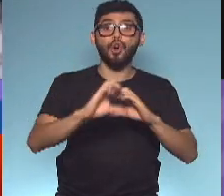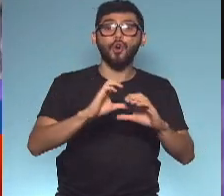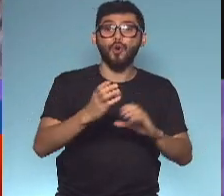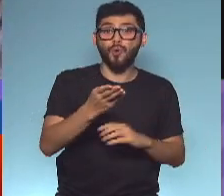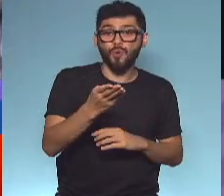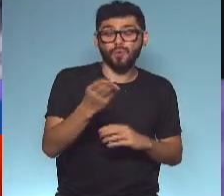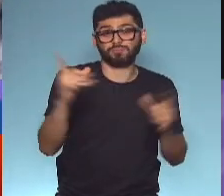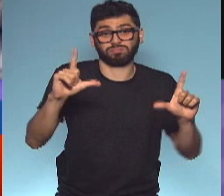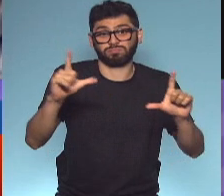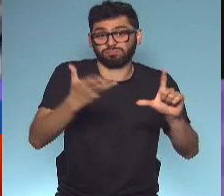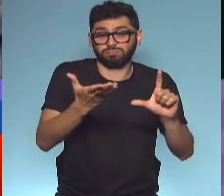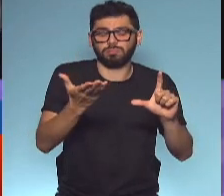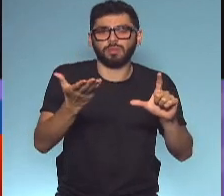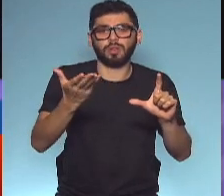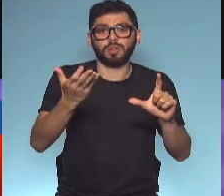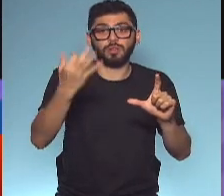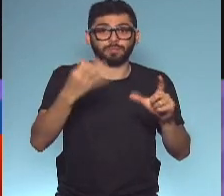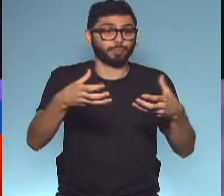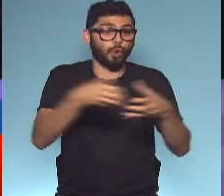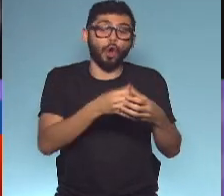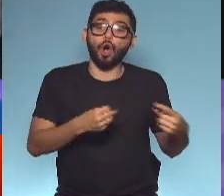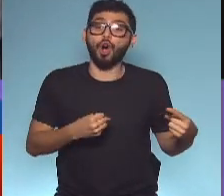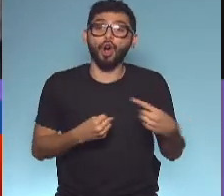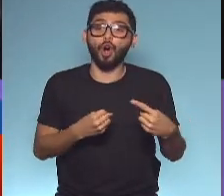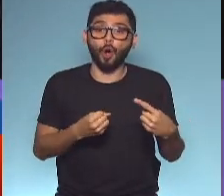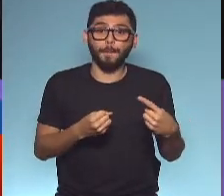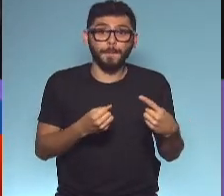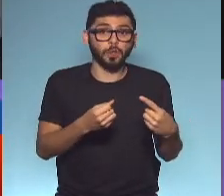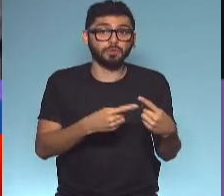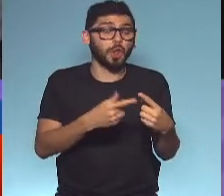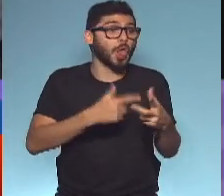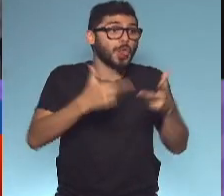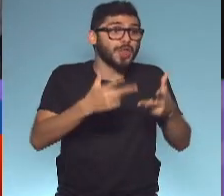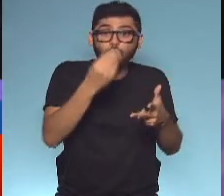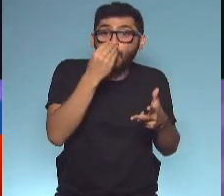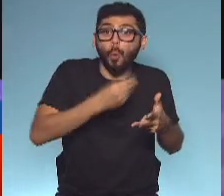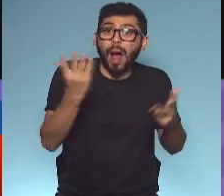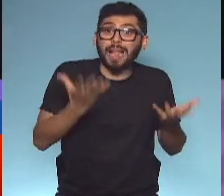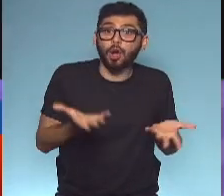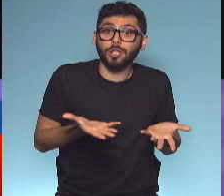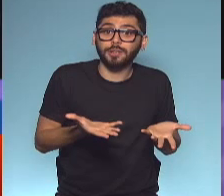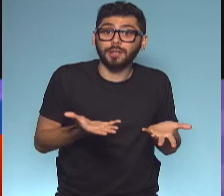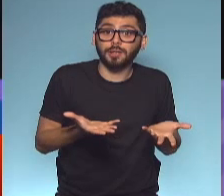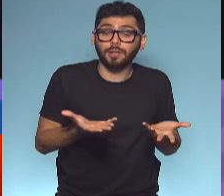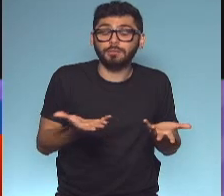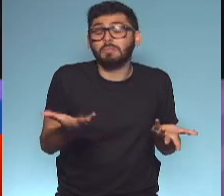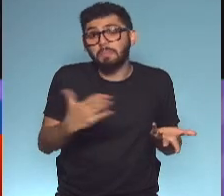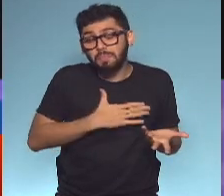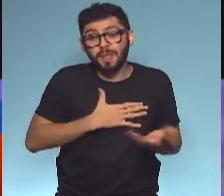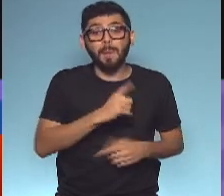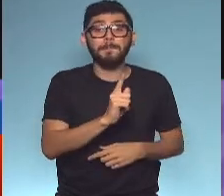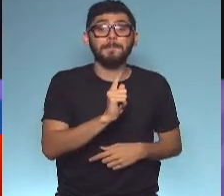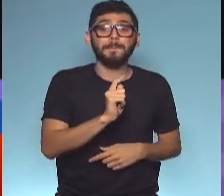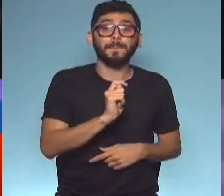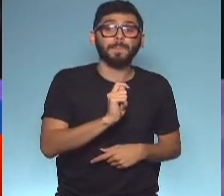parte de la oposición política en este momento, pueden decir cualquier cosa, ¿no? Lamentablemente estos periodistas que se